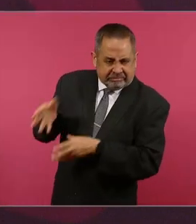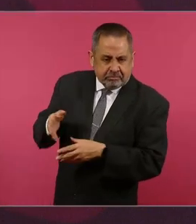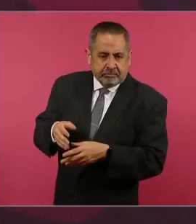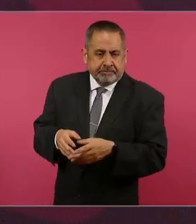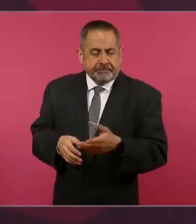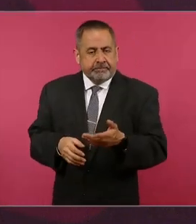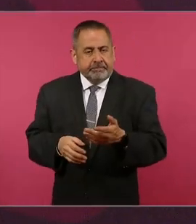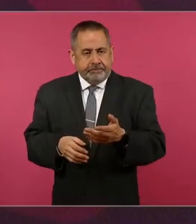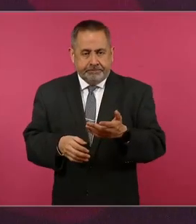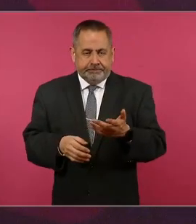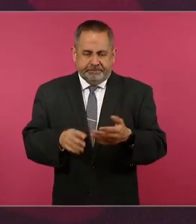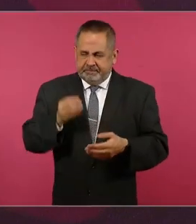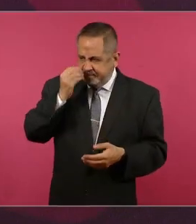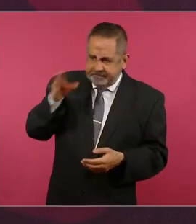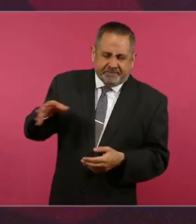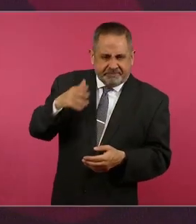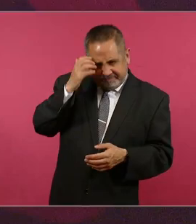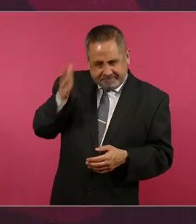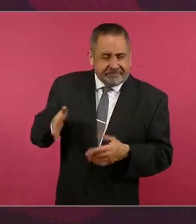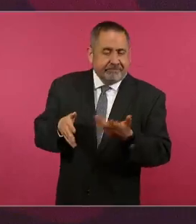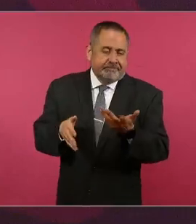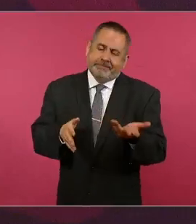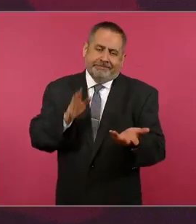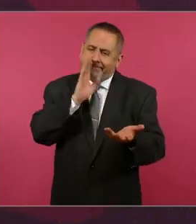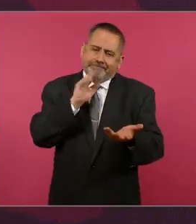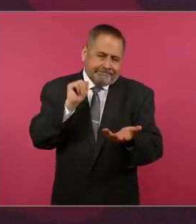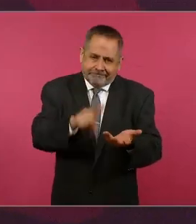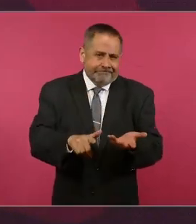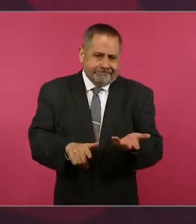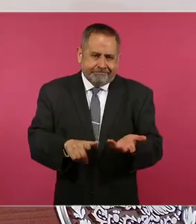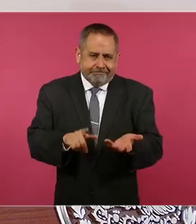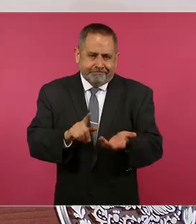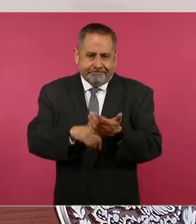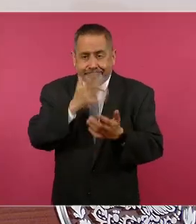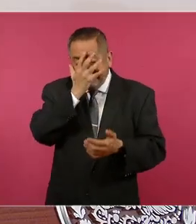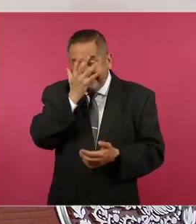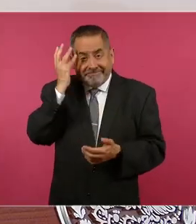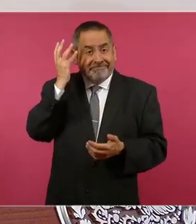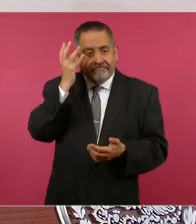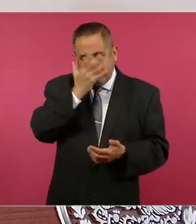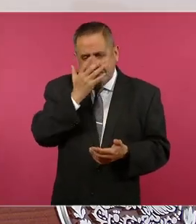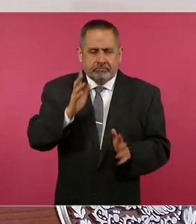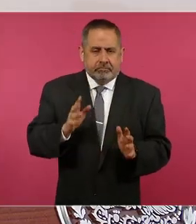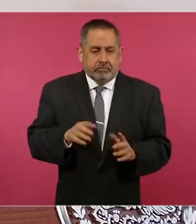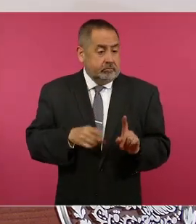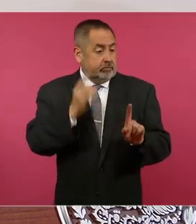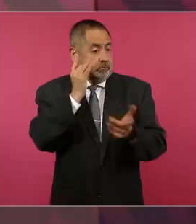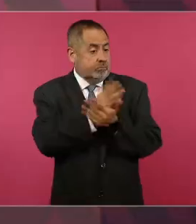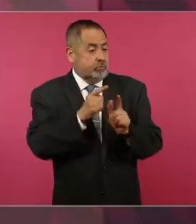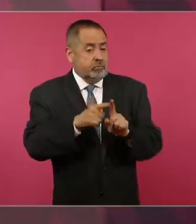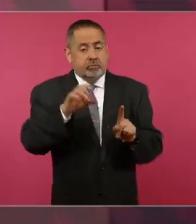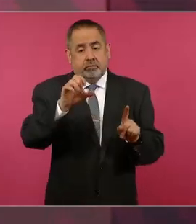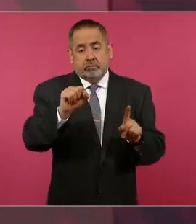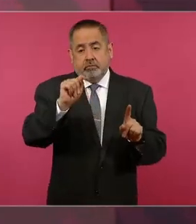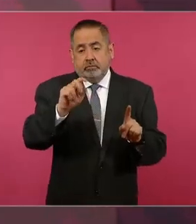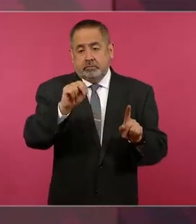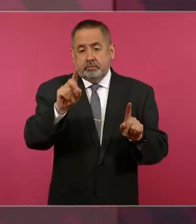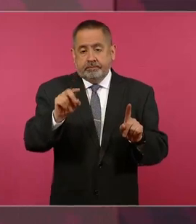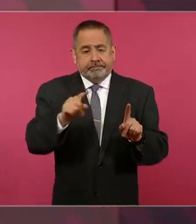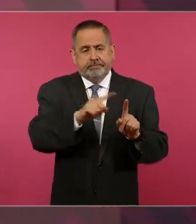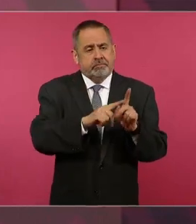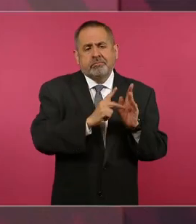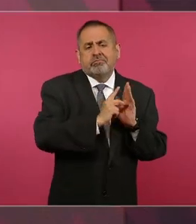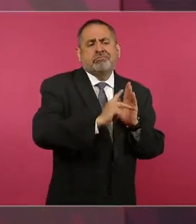eso está mal pero no sólo está mal en castañera está mal en cualquier persona